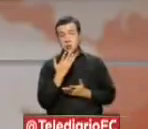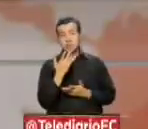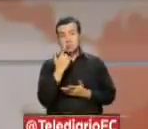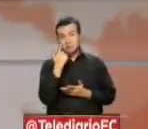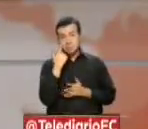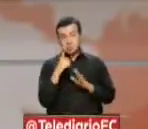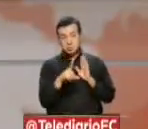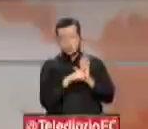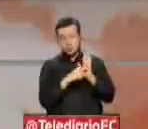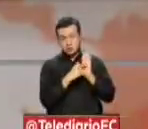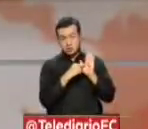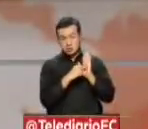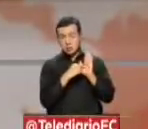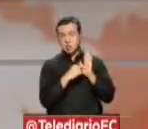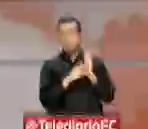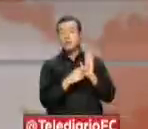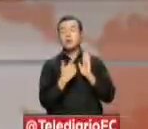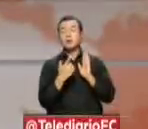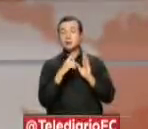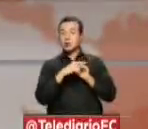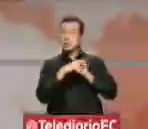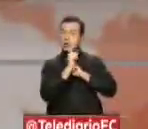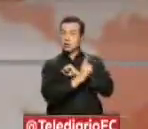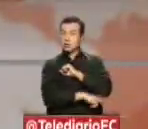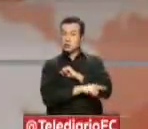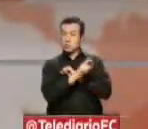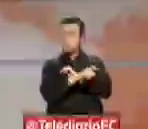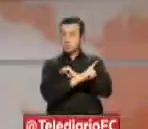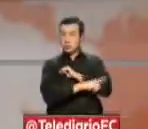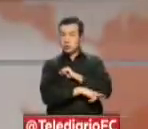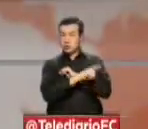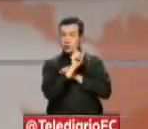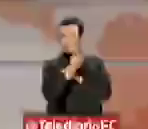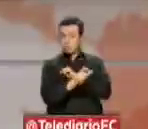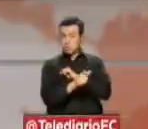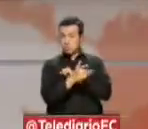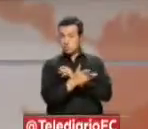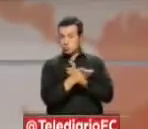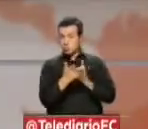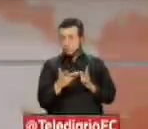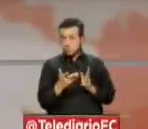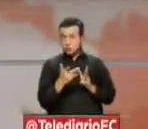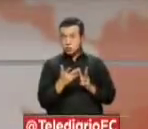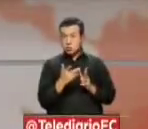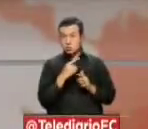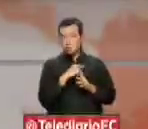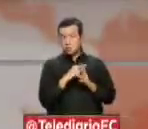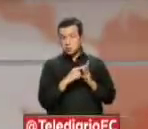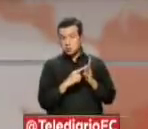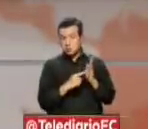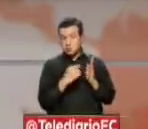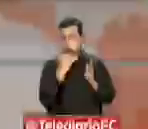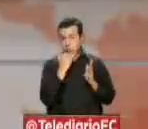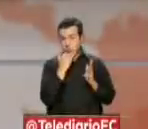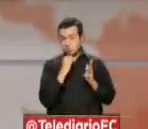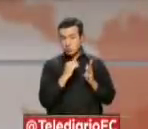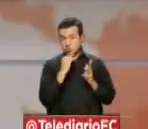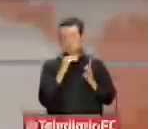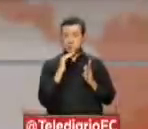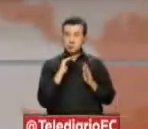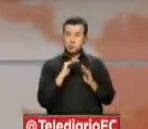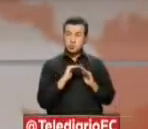el Código se establece como la sanción a la que hubiere lugar en el caso de las diferentes gradaciones de faltas, sea